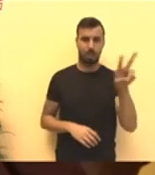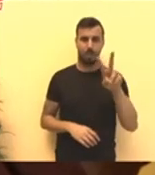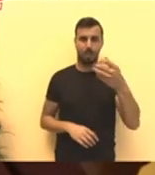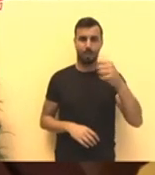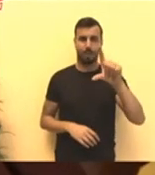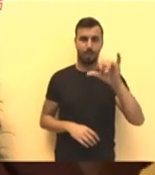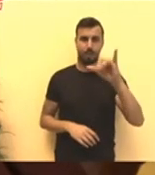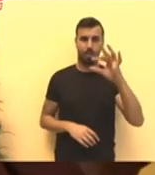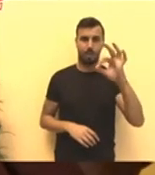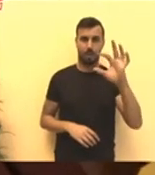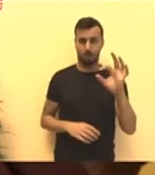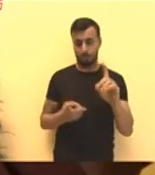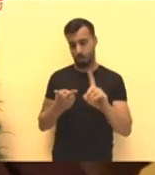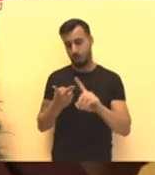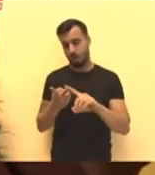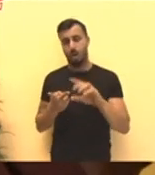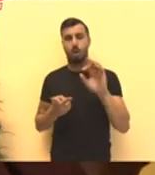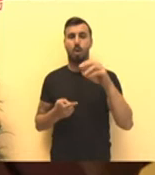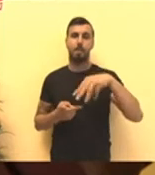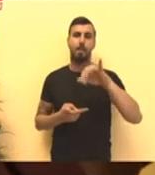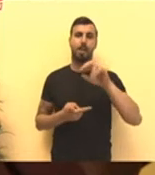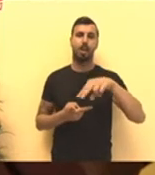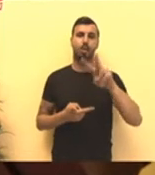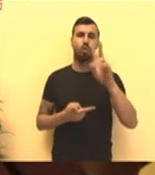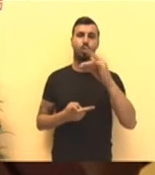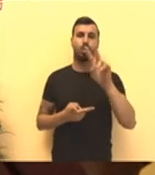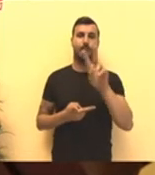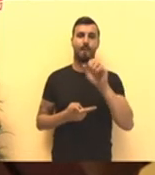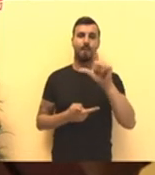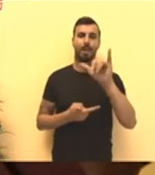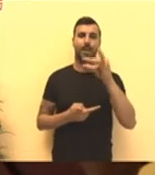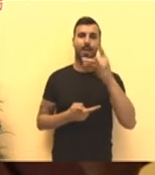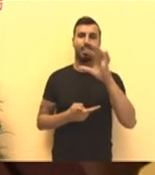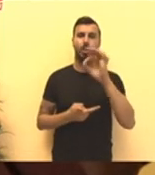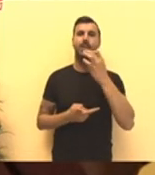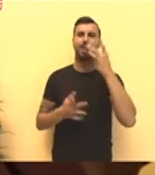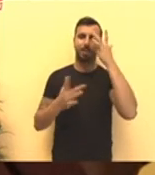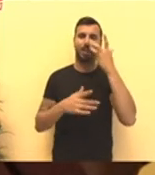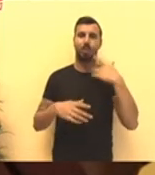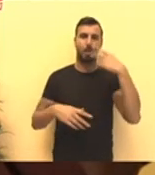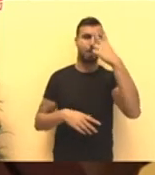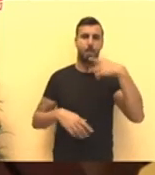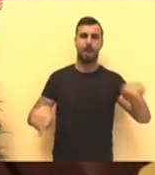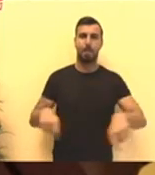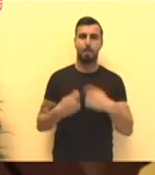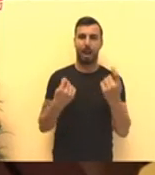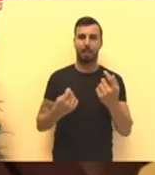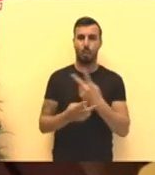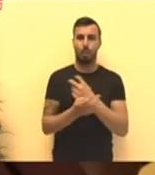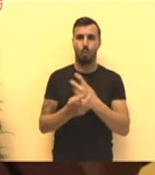¿Hay alguna diferencia? Si ustedes se parten una pierna, están un mes con un yeso, ¿son inválidos, son minusválidos?